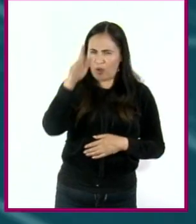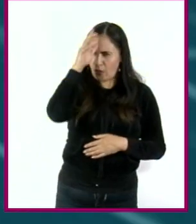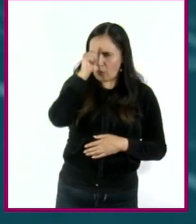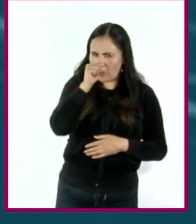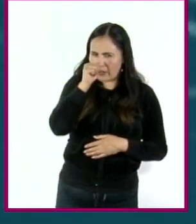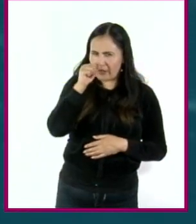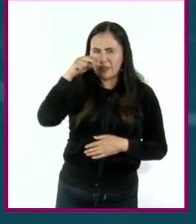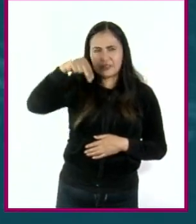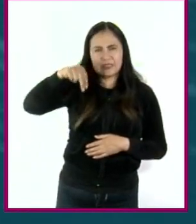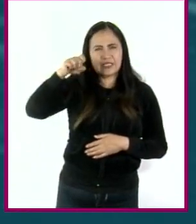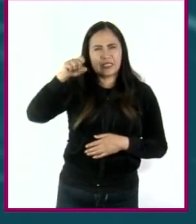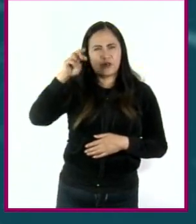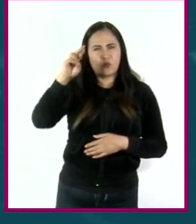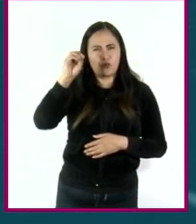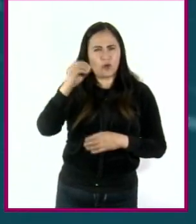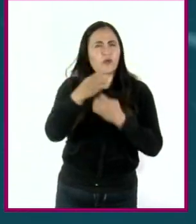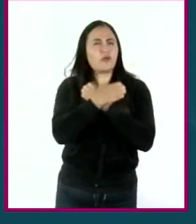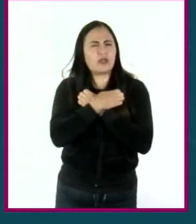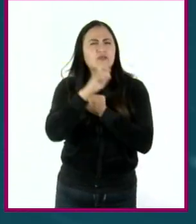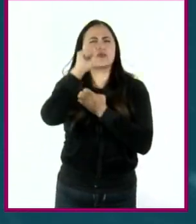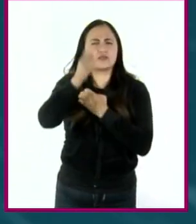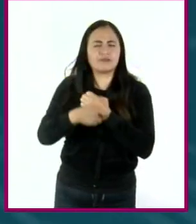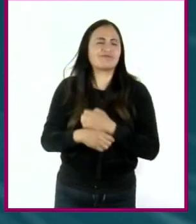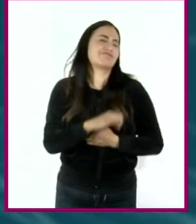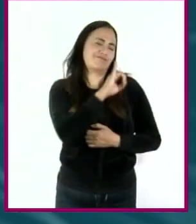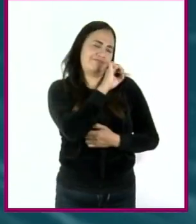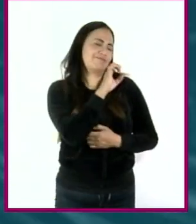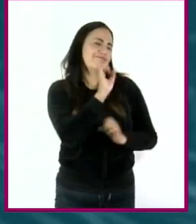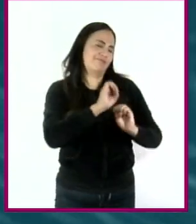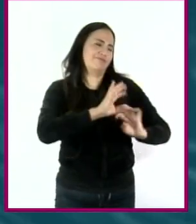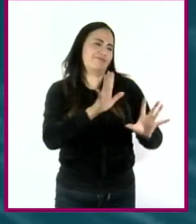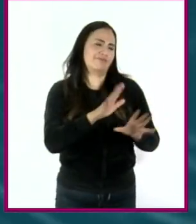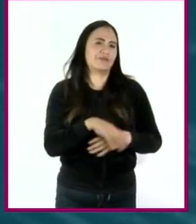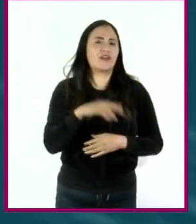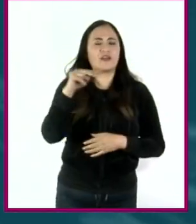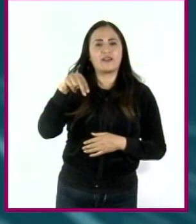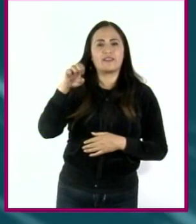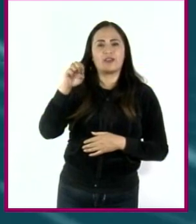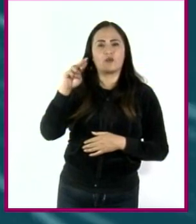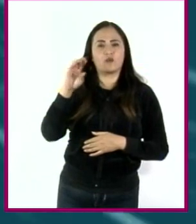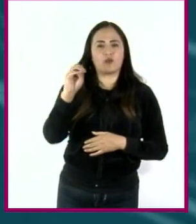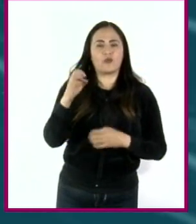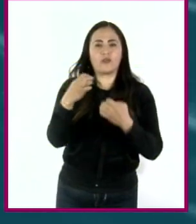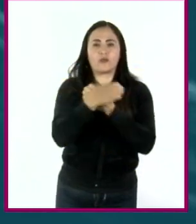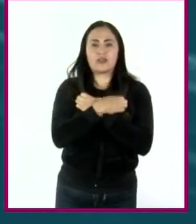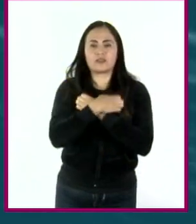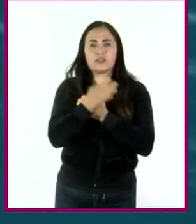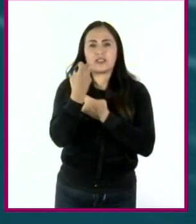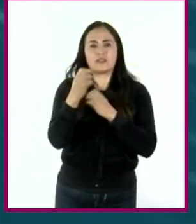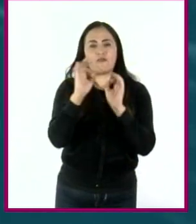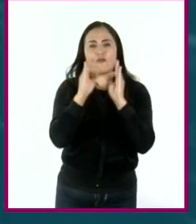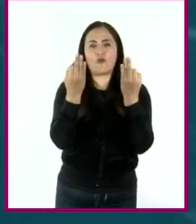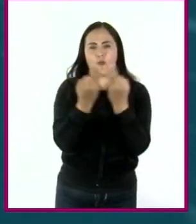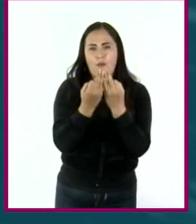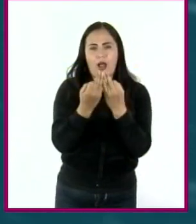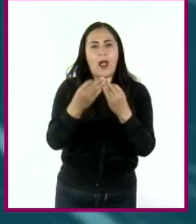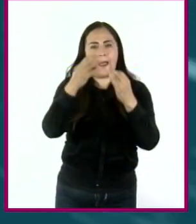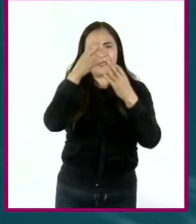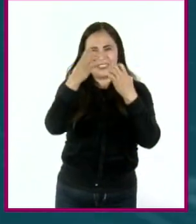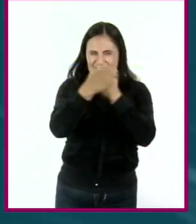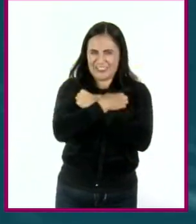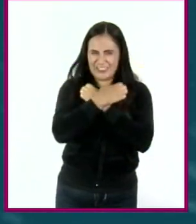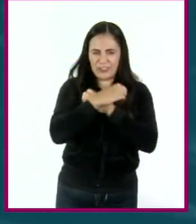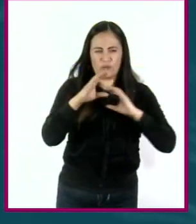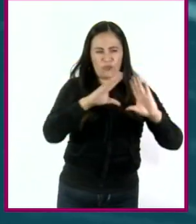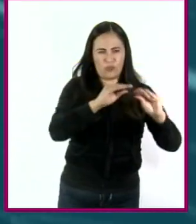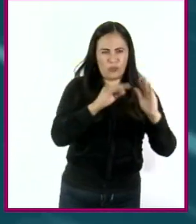la neuroeducación? Simón que sí, la neuroeducación es un nuevo paradigma de la enseñanza que se basa en aportar